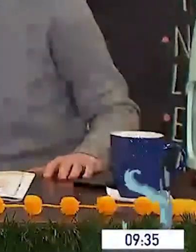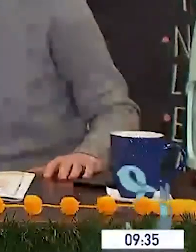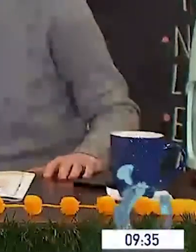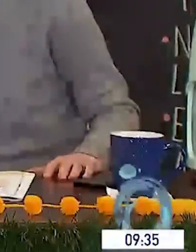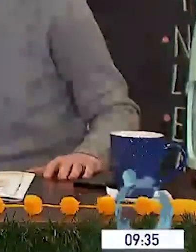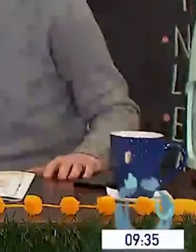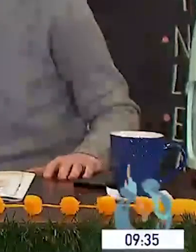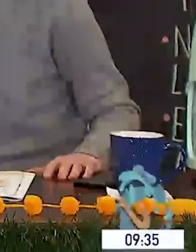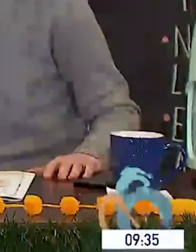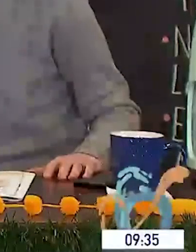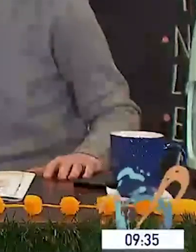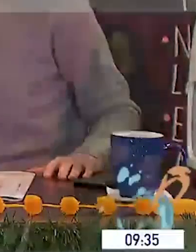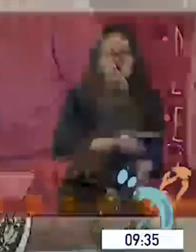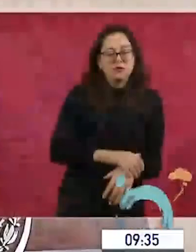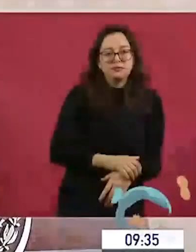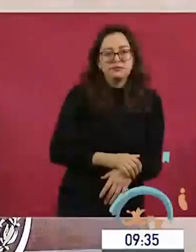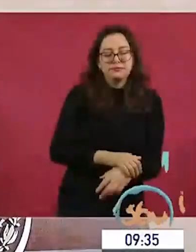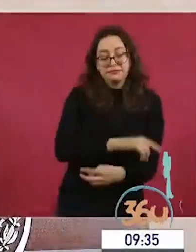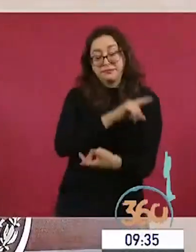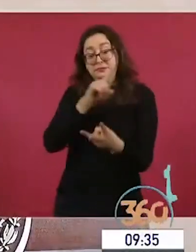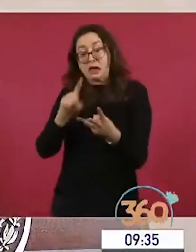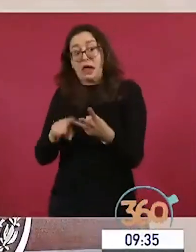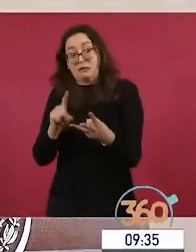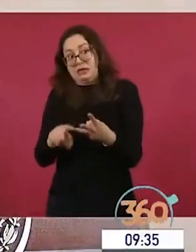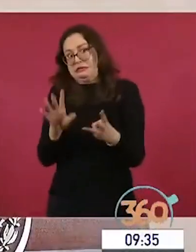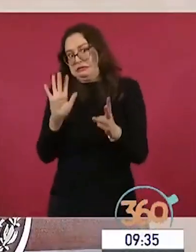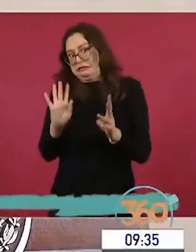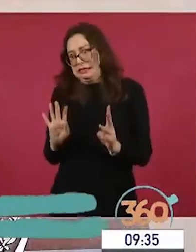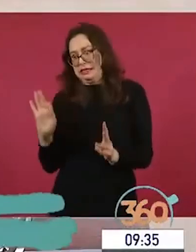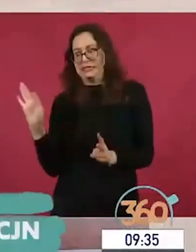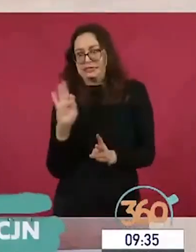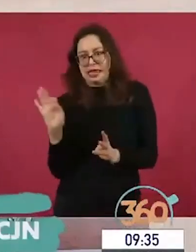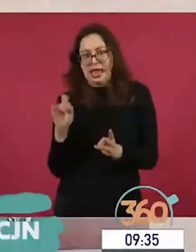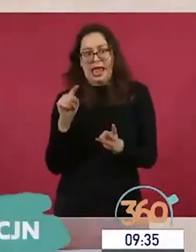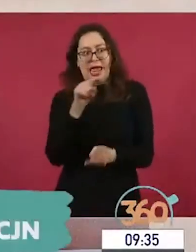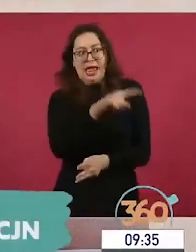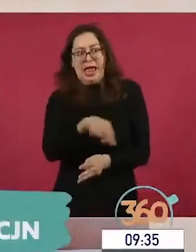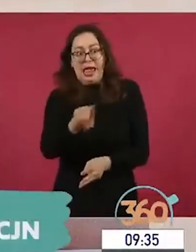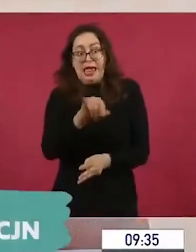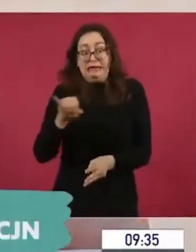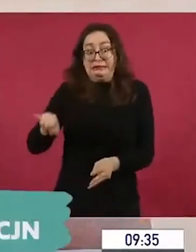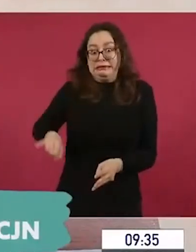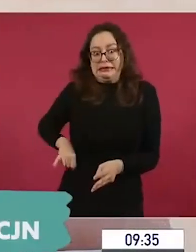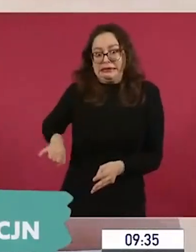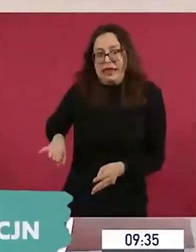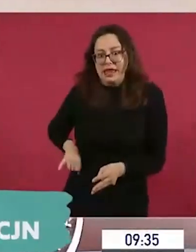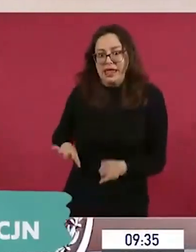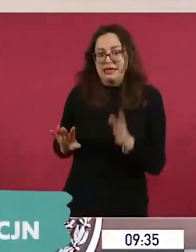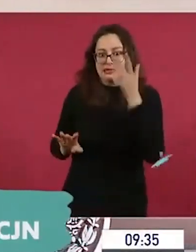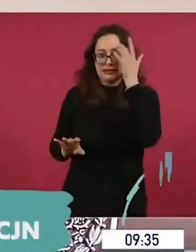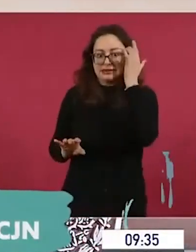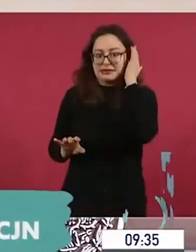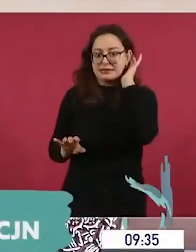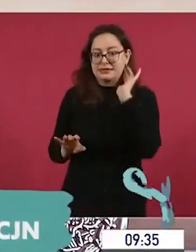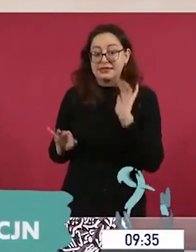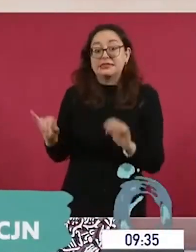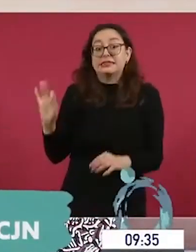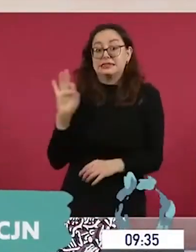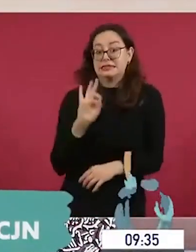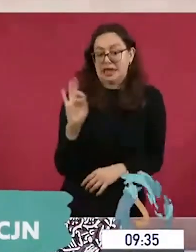decide el será Ya envié la terna